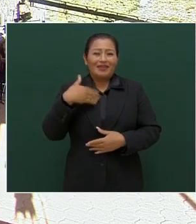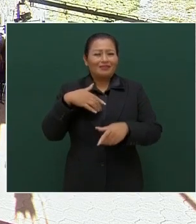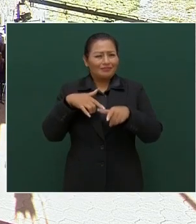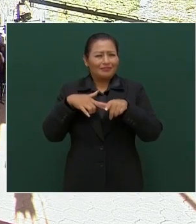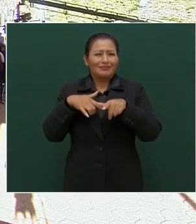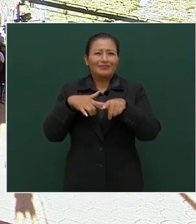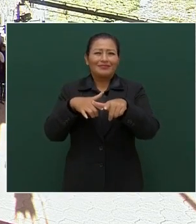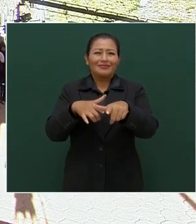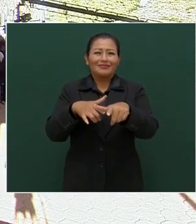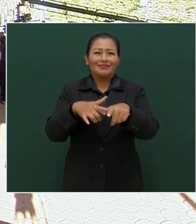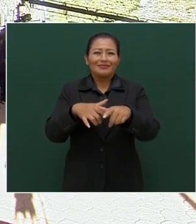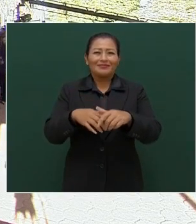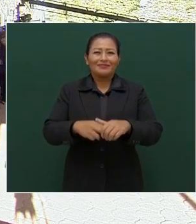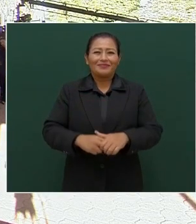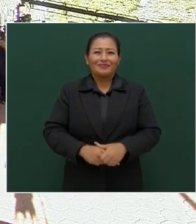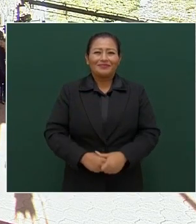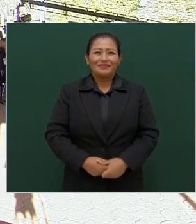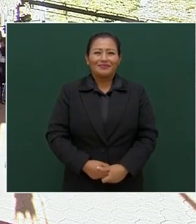adelante.